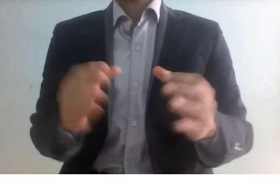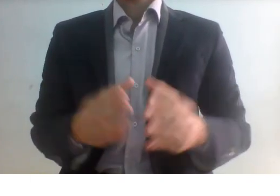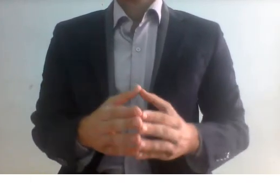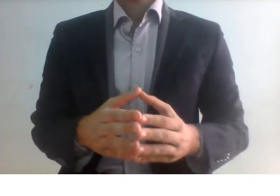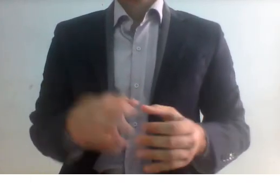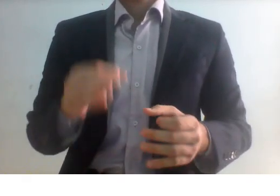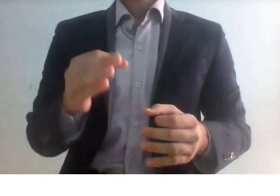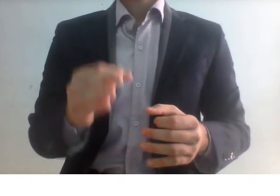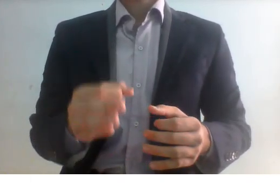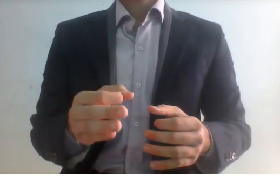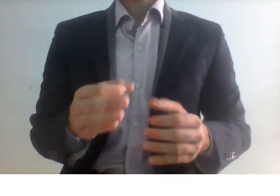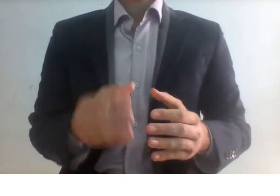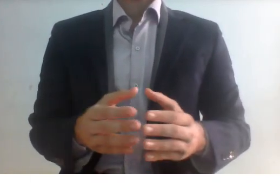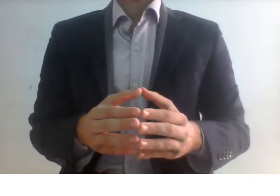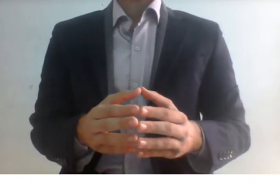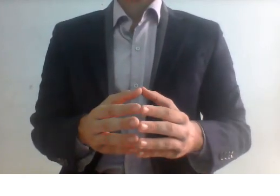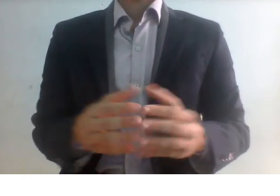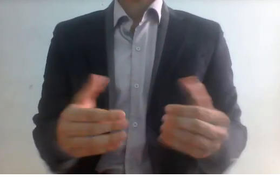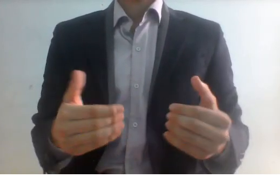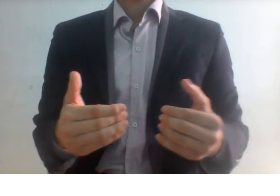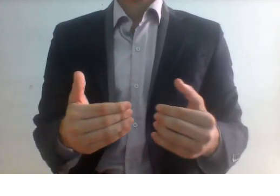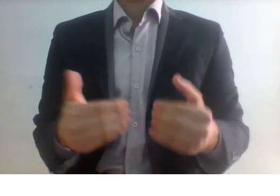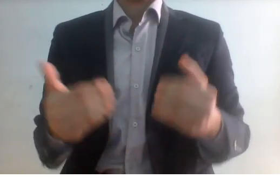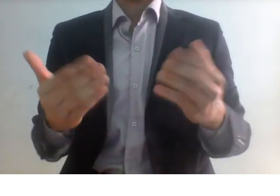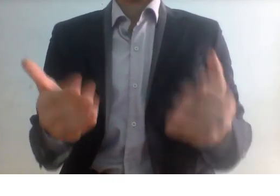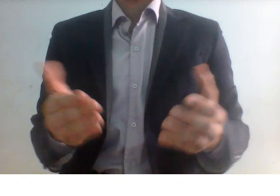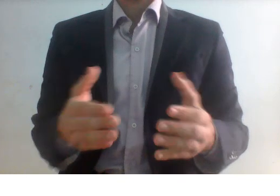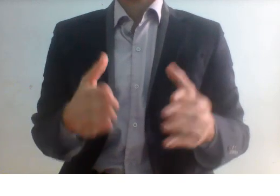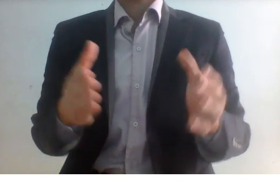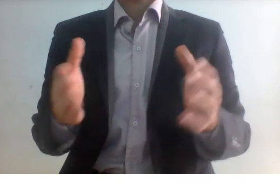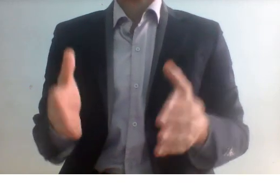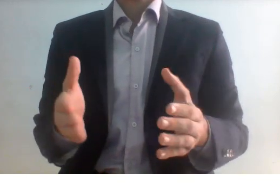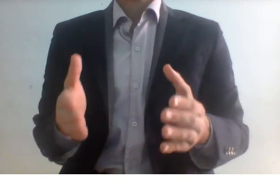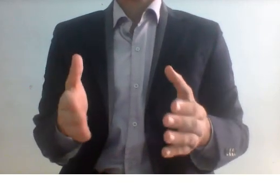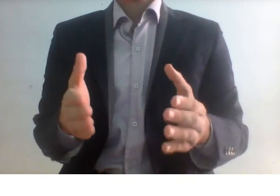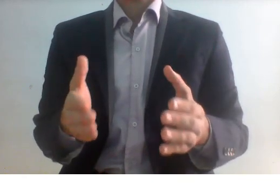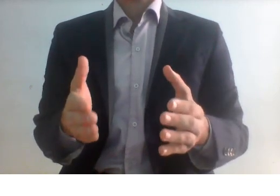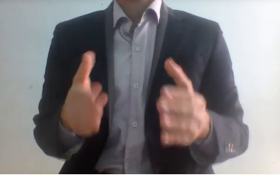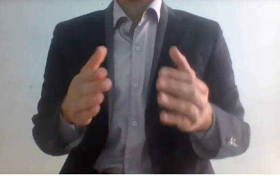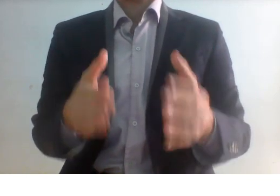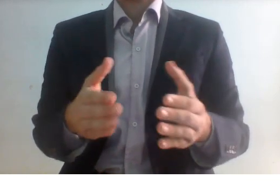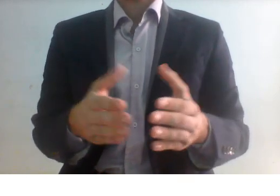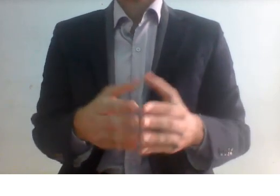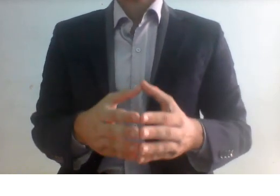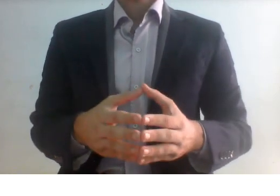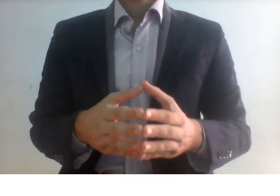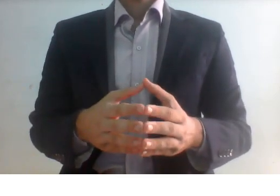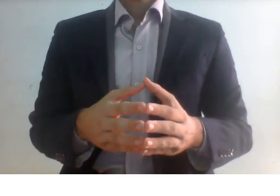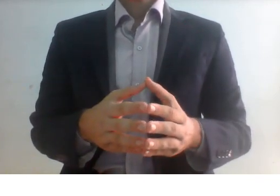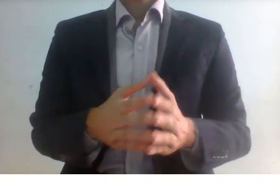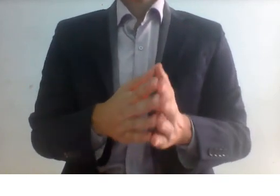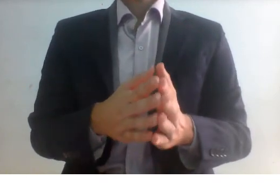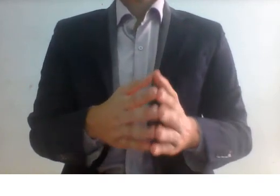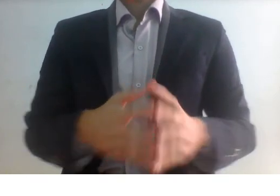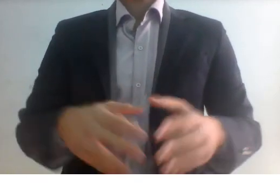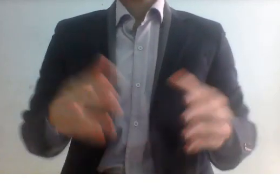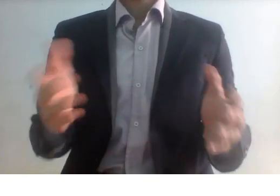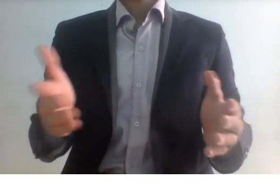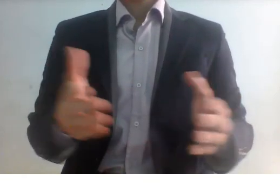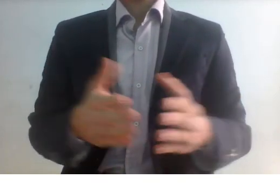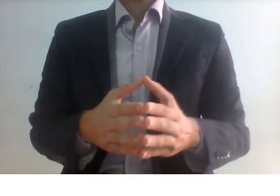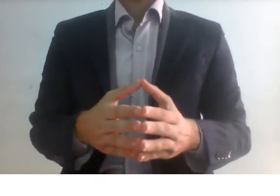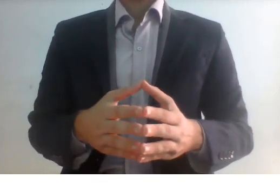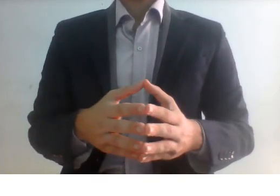fueran prácticamente puestas como si fueran simples engranajes que son cambiables. Ese modelo económico que parte